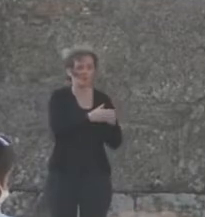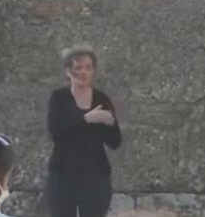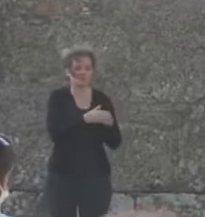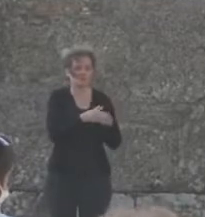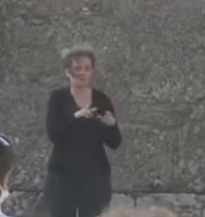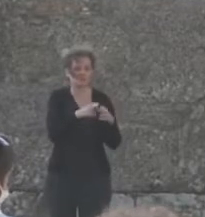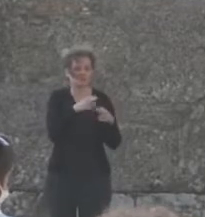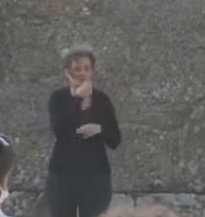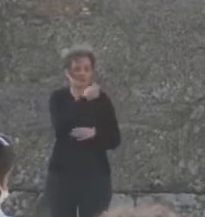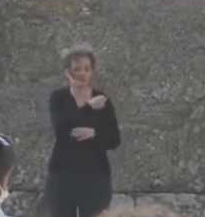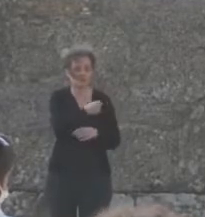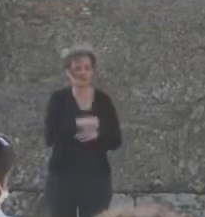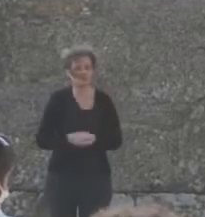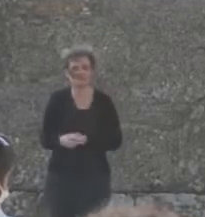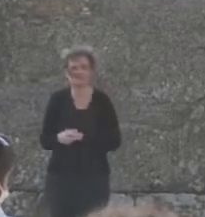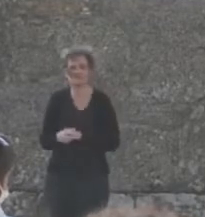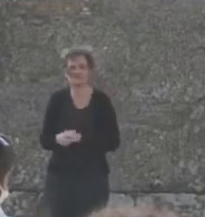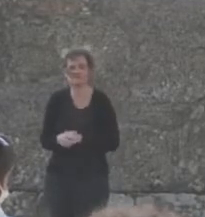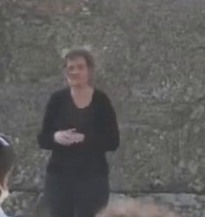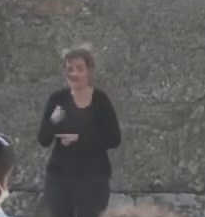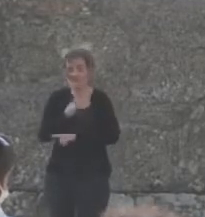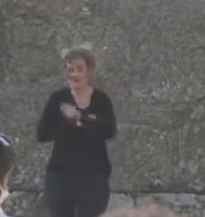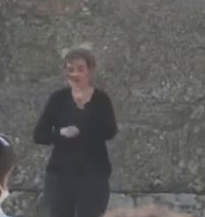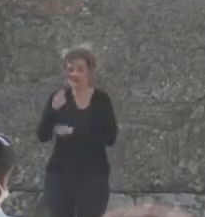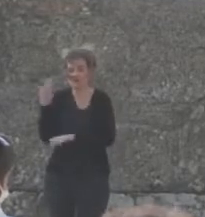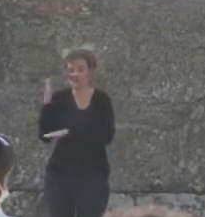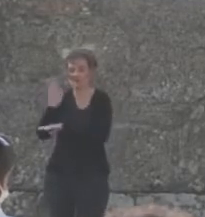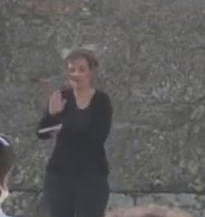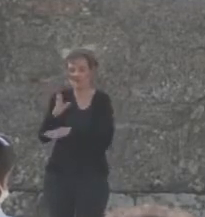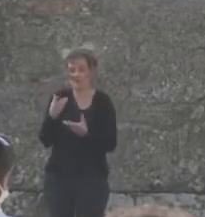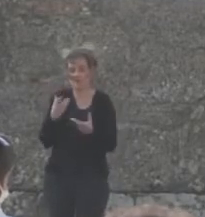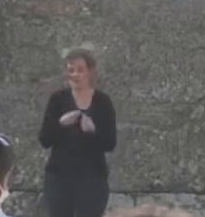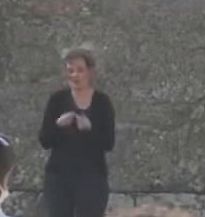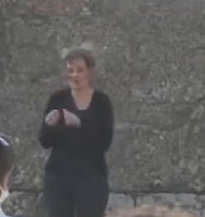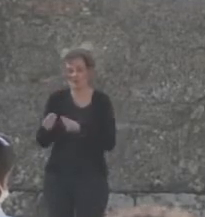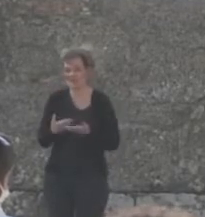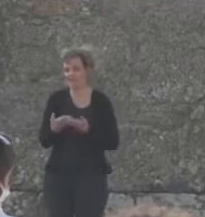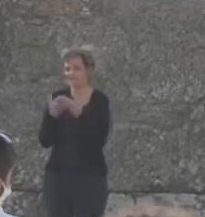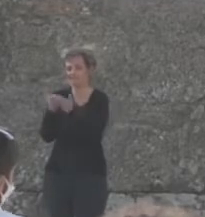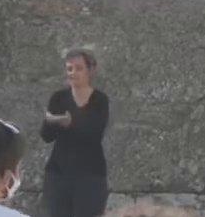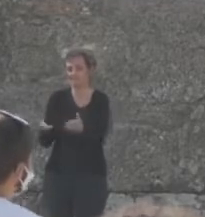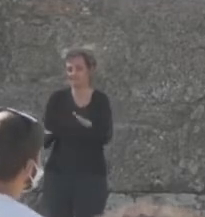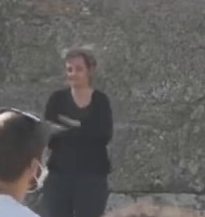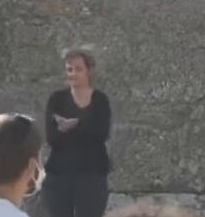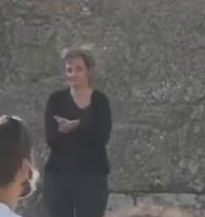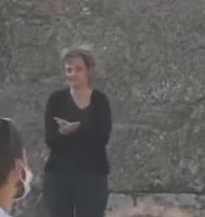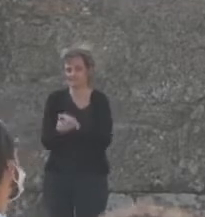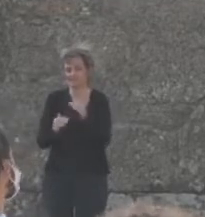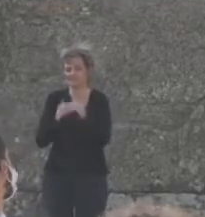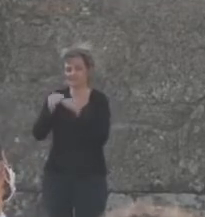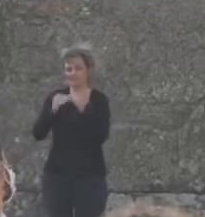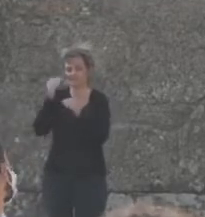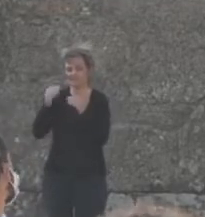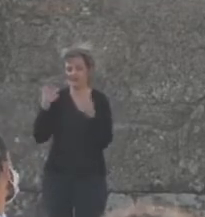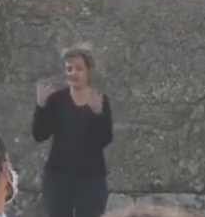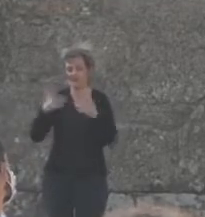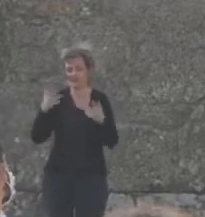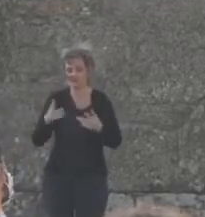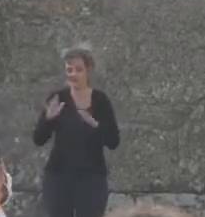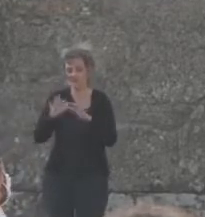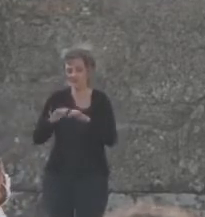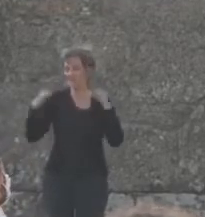dos partidos socialistas. A asociación presenta a documentación requerida e tras a superación de certos trámites o pleno